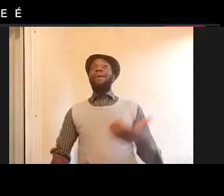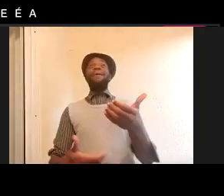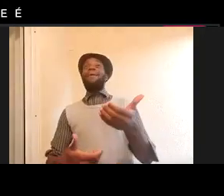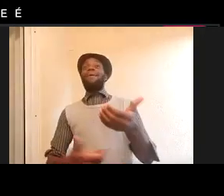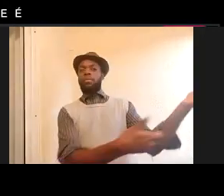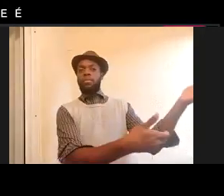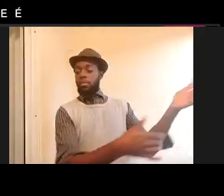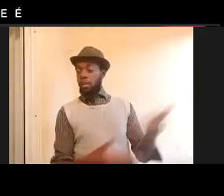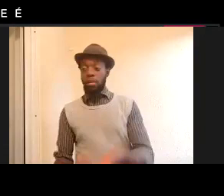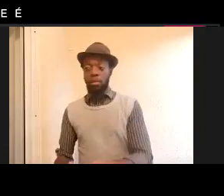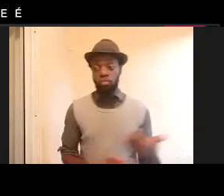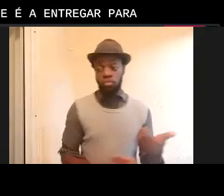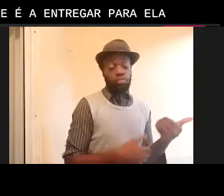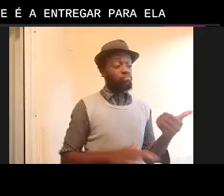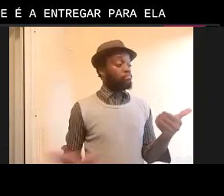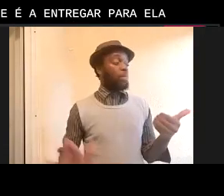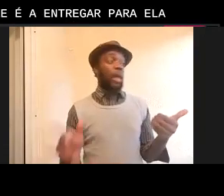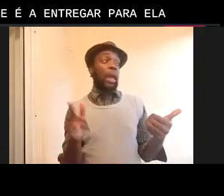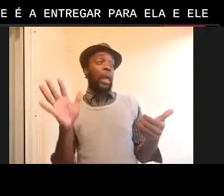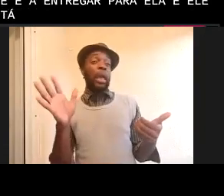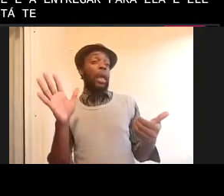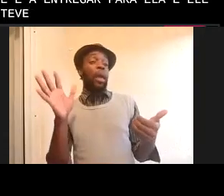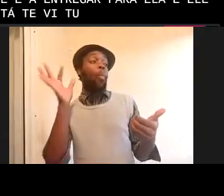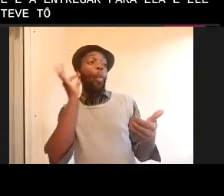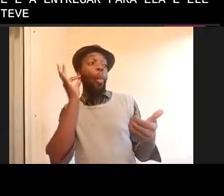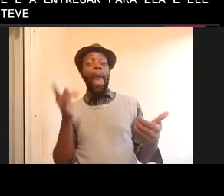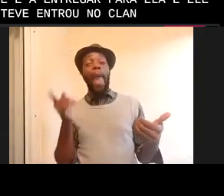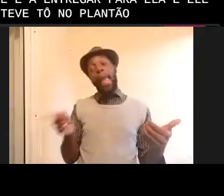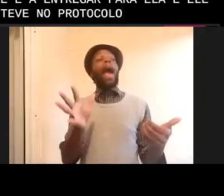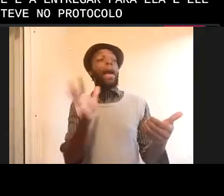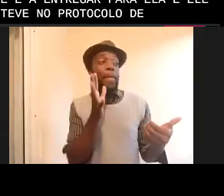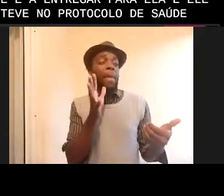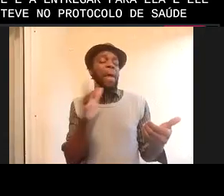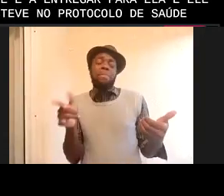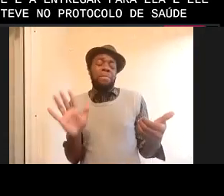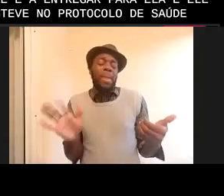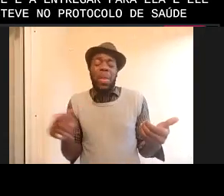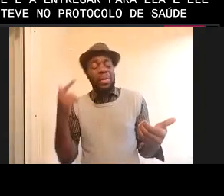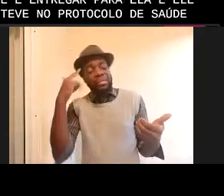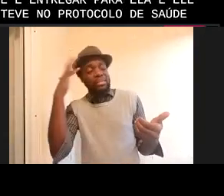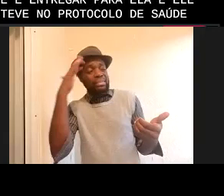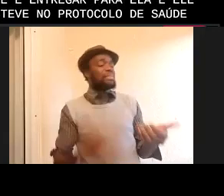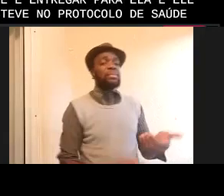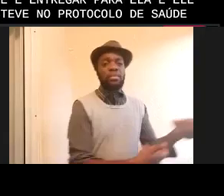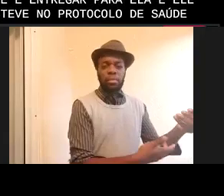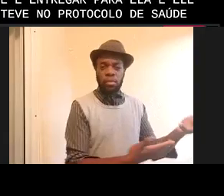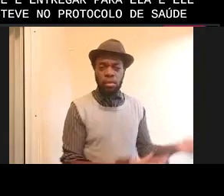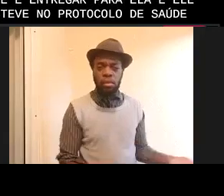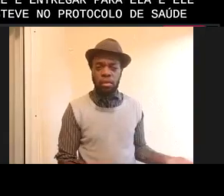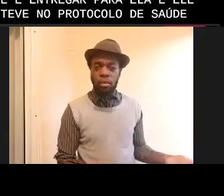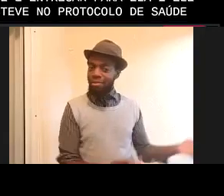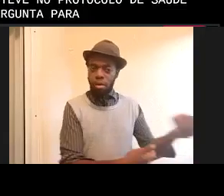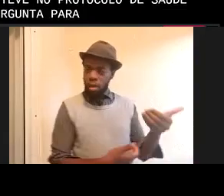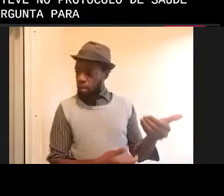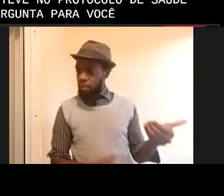entregan y está dentro de un protocolo de salud. Entonces no le preguntan a la madre, usted está